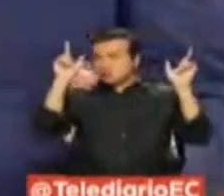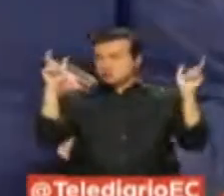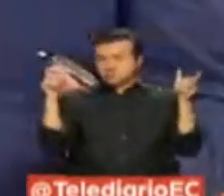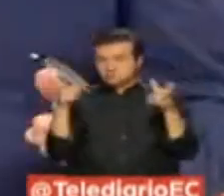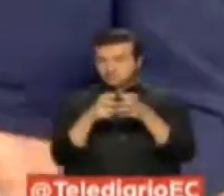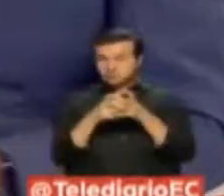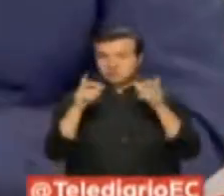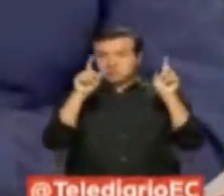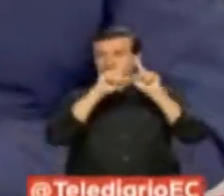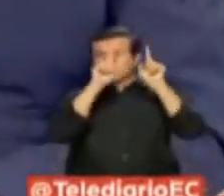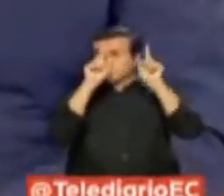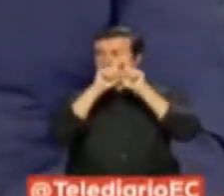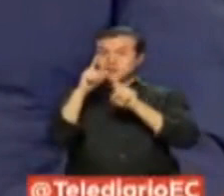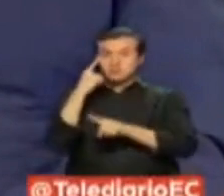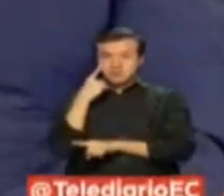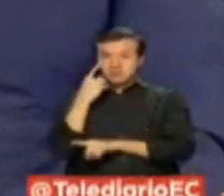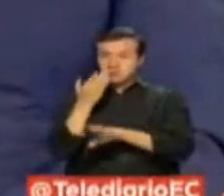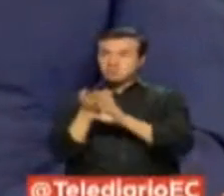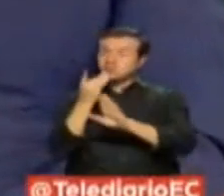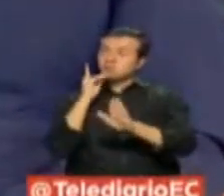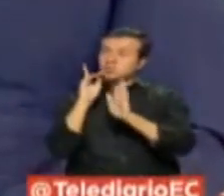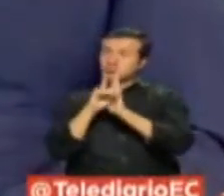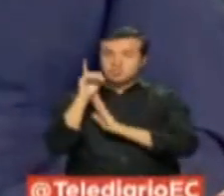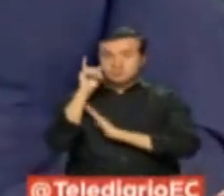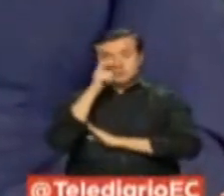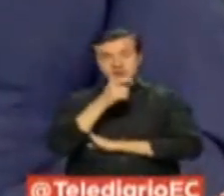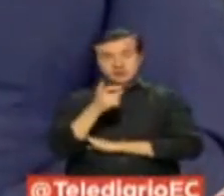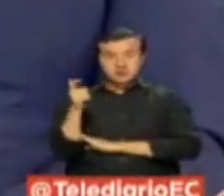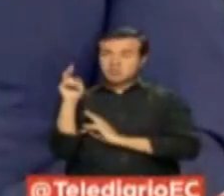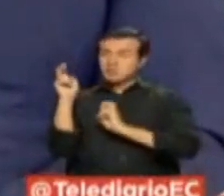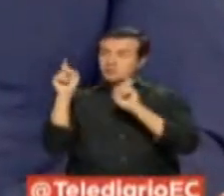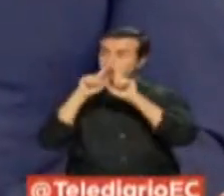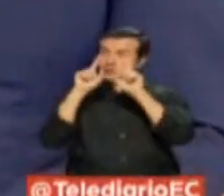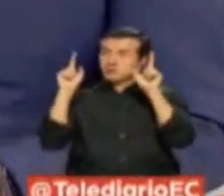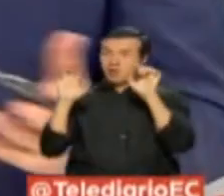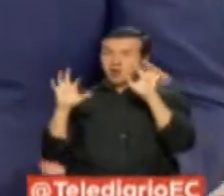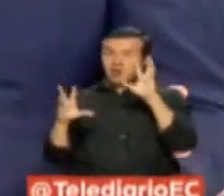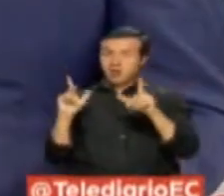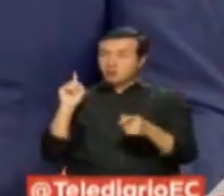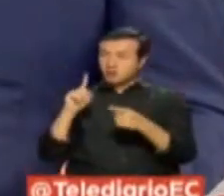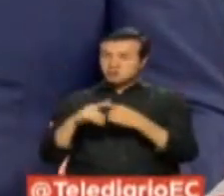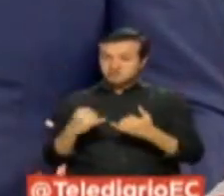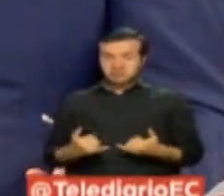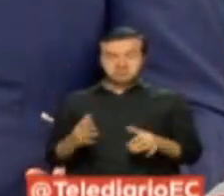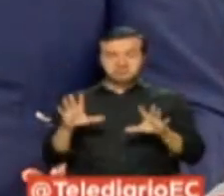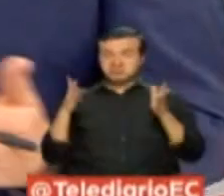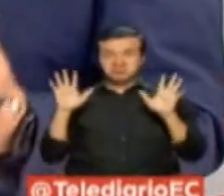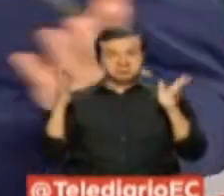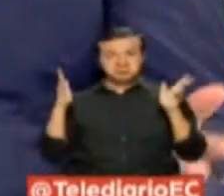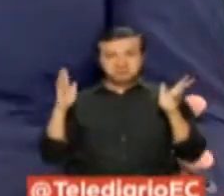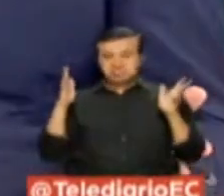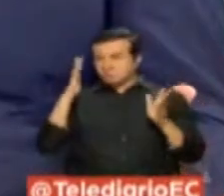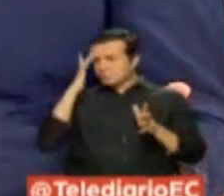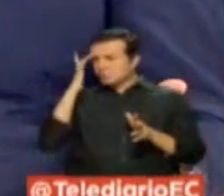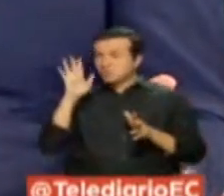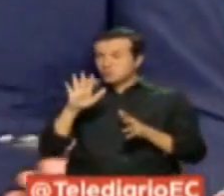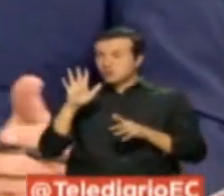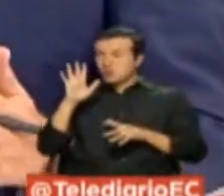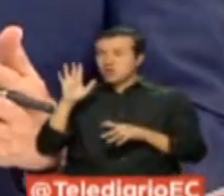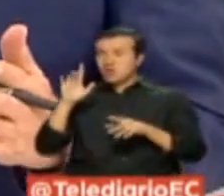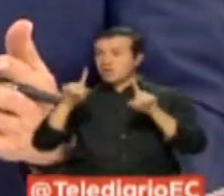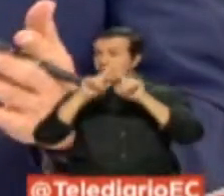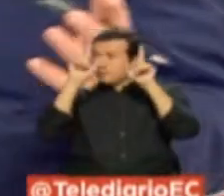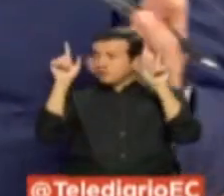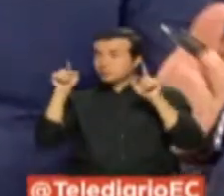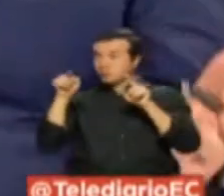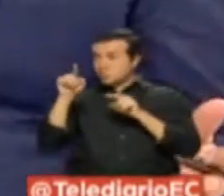una cámara empresarial, presente el caso ante la fiscalía de un empresario corrupto. ¿Por qué nunca han procesado ustedes